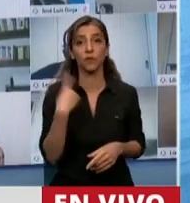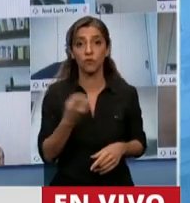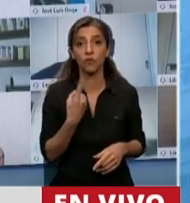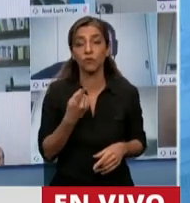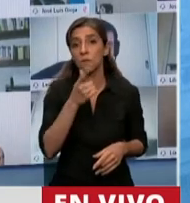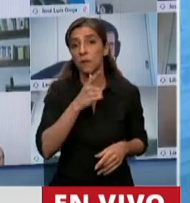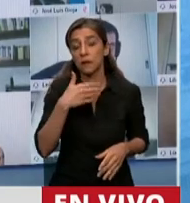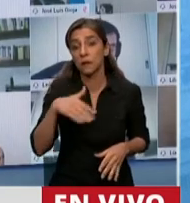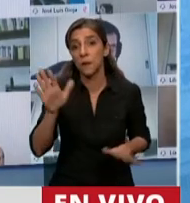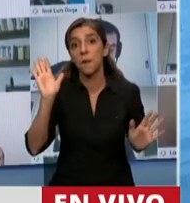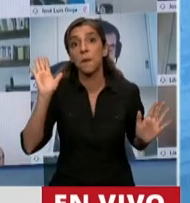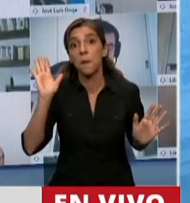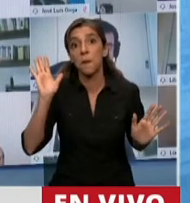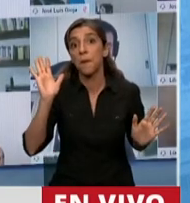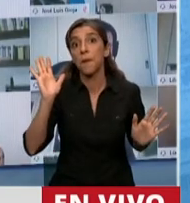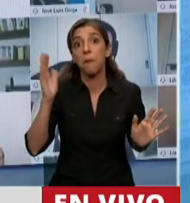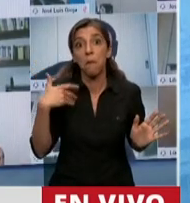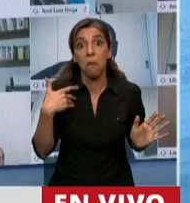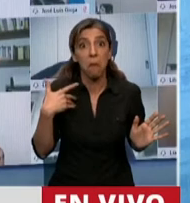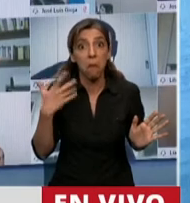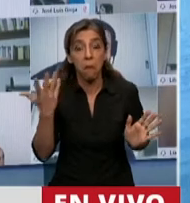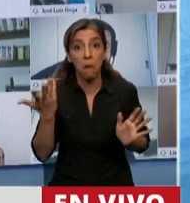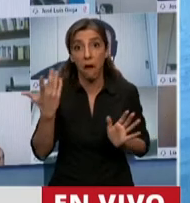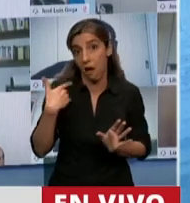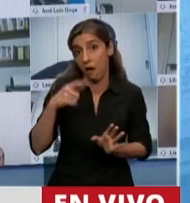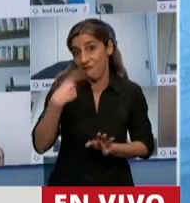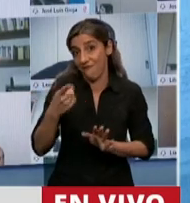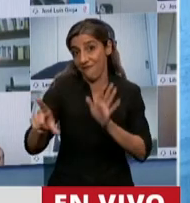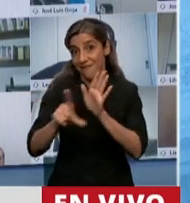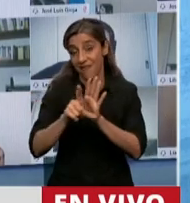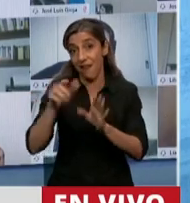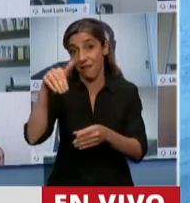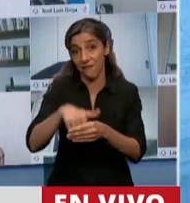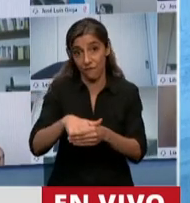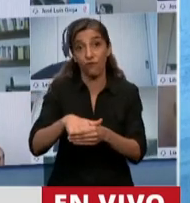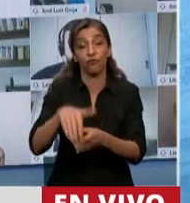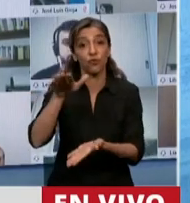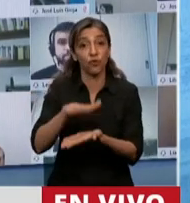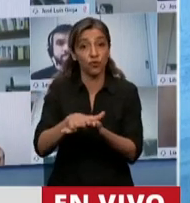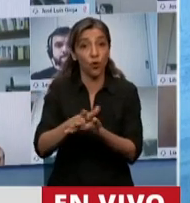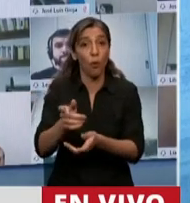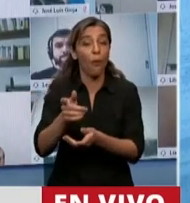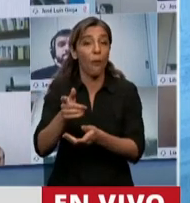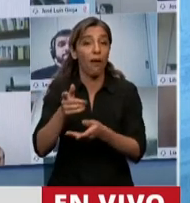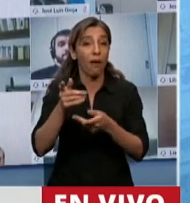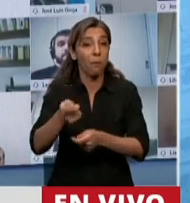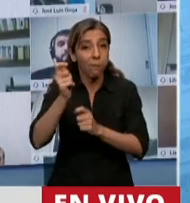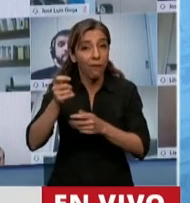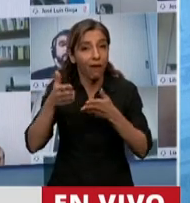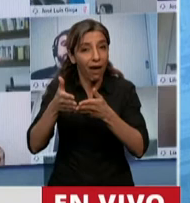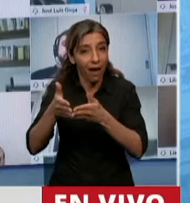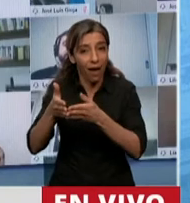la posibilidad de votar una ley también de pesca ilegal que se lleva